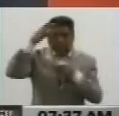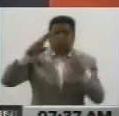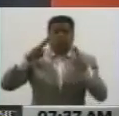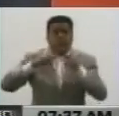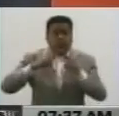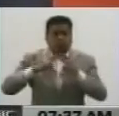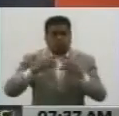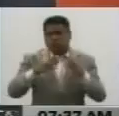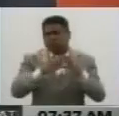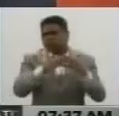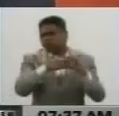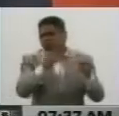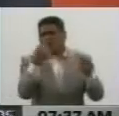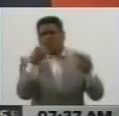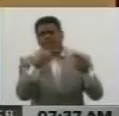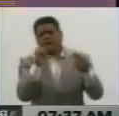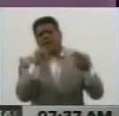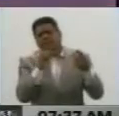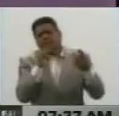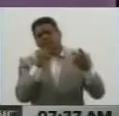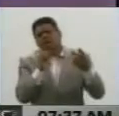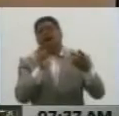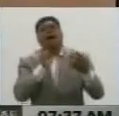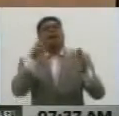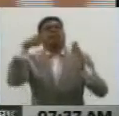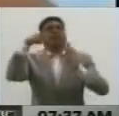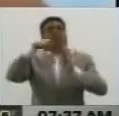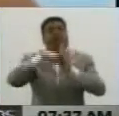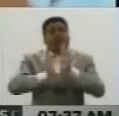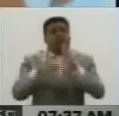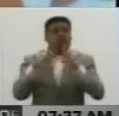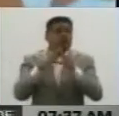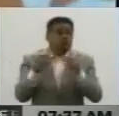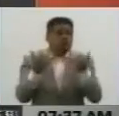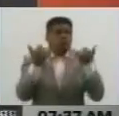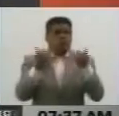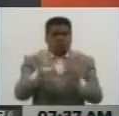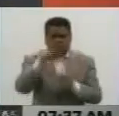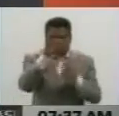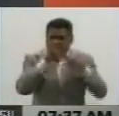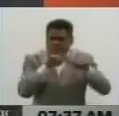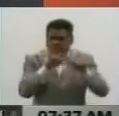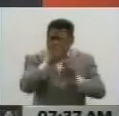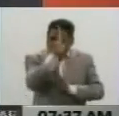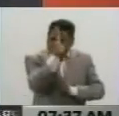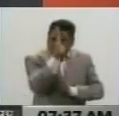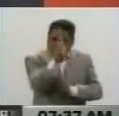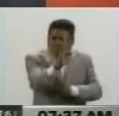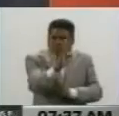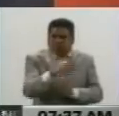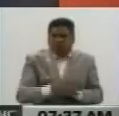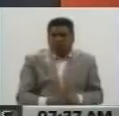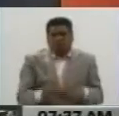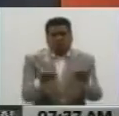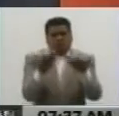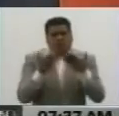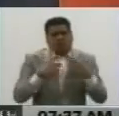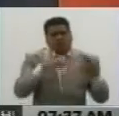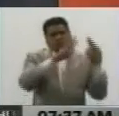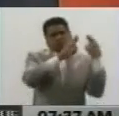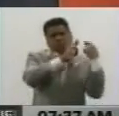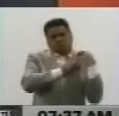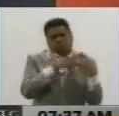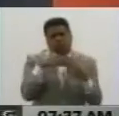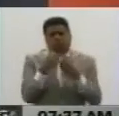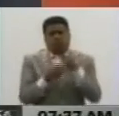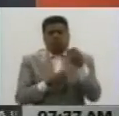Nicolás Maduro ha continuado y ha profundizado la línea de trabajo en esa misma dirección. Y para eso nos ha encomendado la responsabilidad de hacer